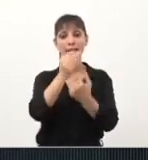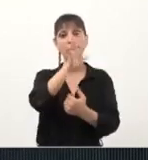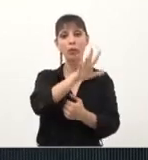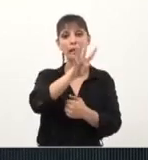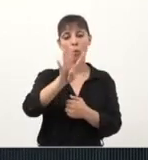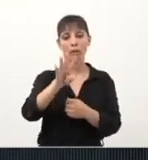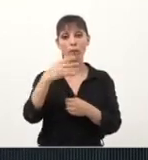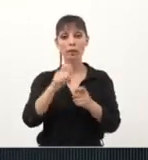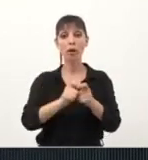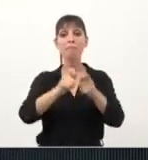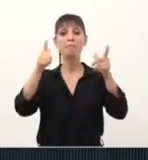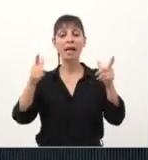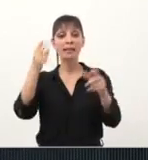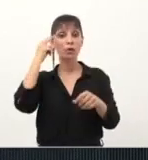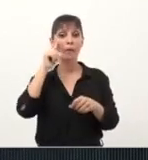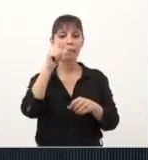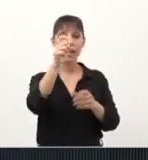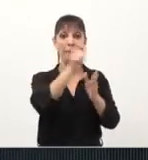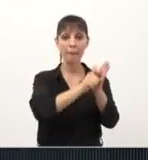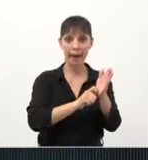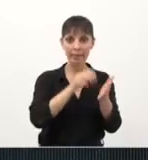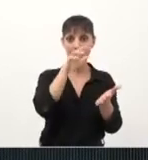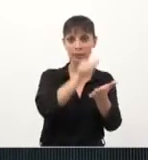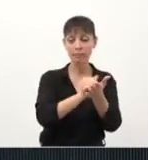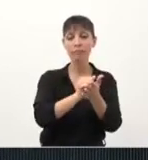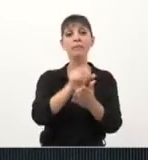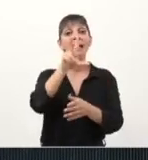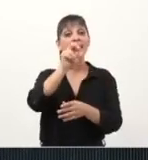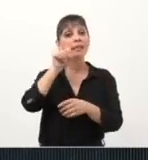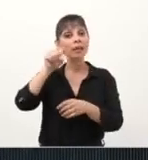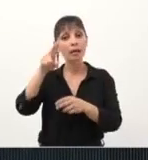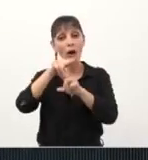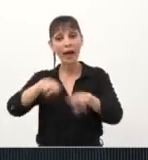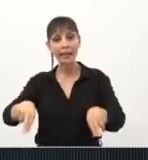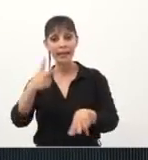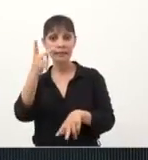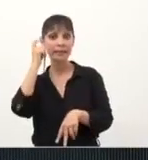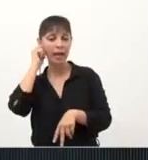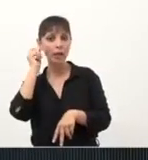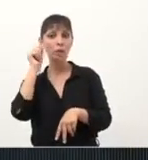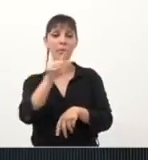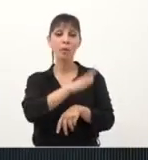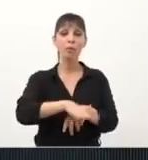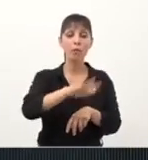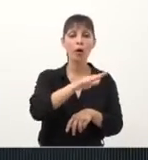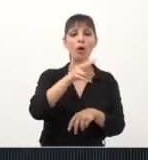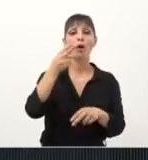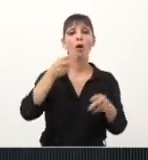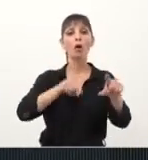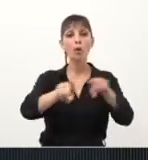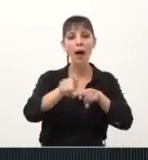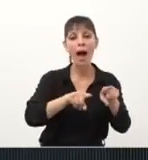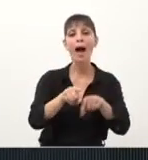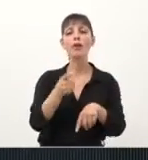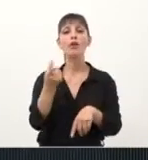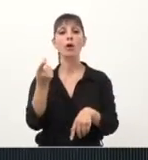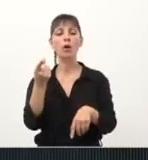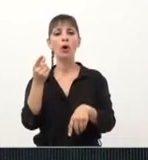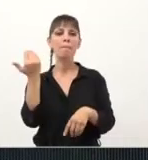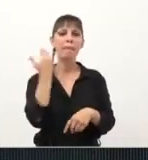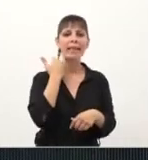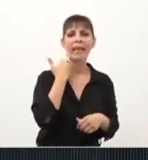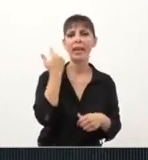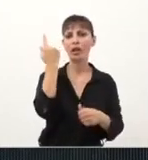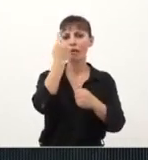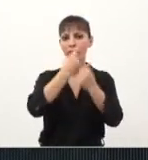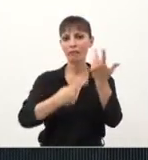9.000 vacantes, 30 de ellas con jardín de 3. Con eso completamos el polo de Piedrabuena, el de Lugano, el de Mataderos. Hoy los chicos